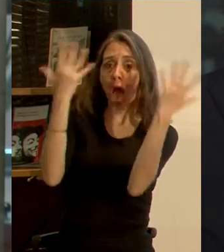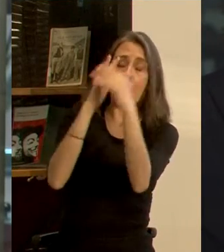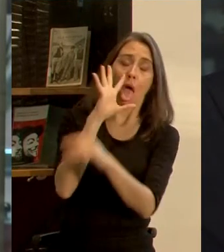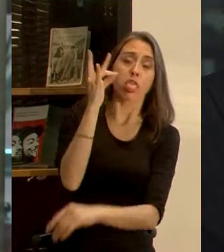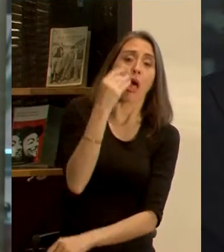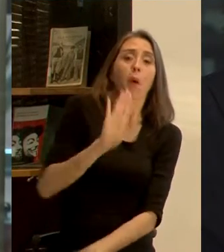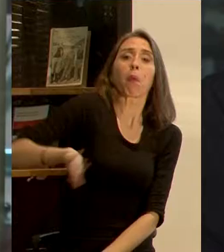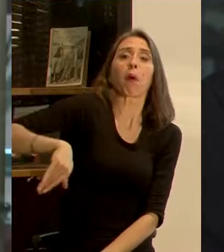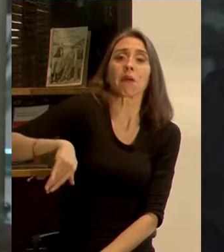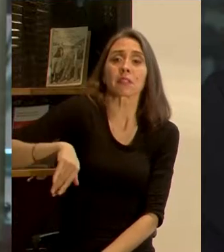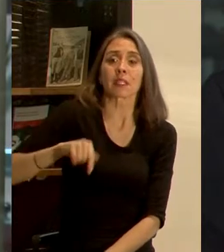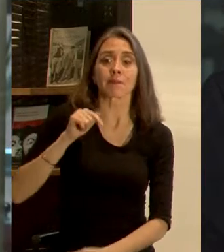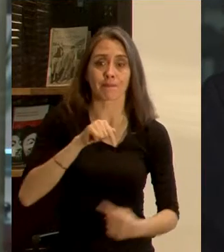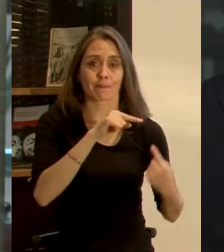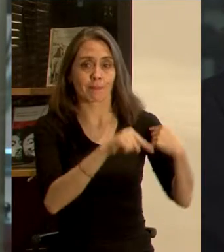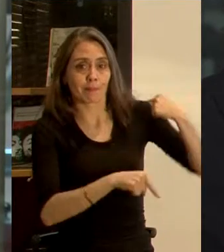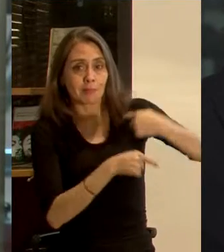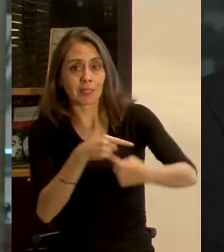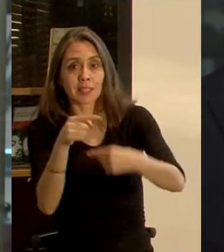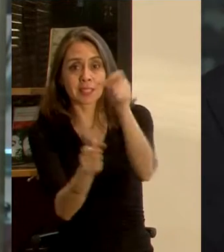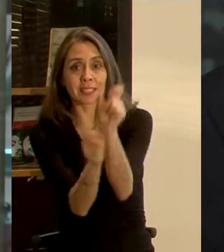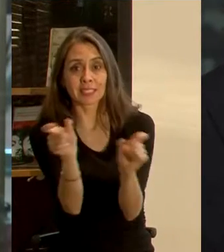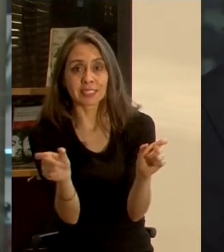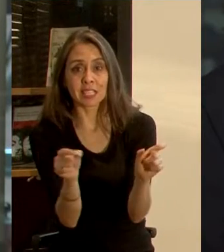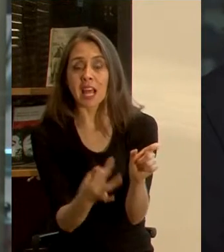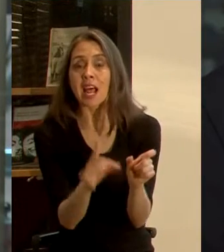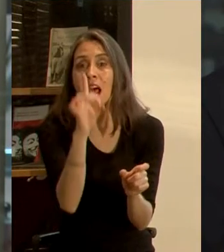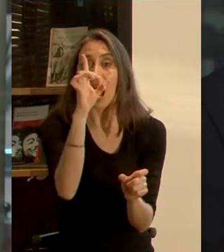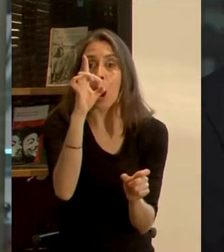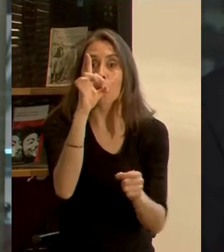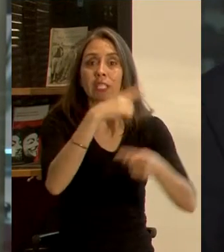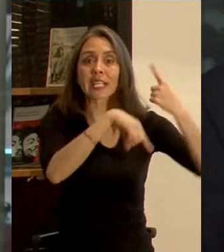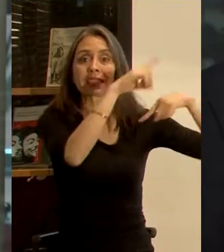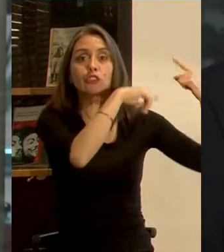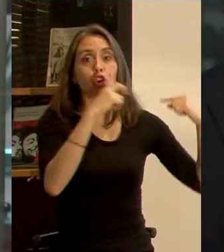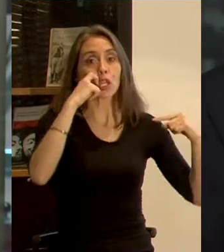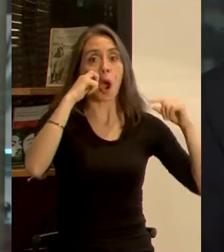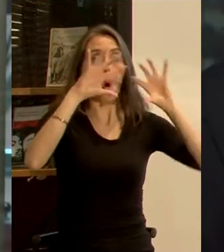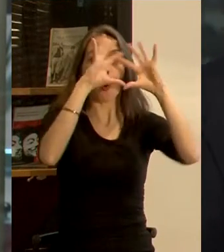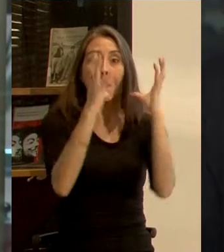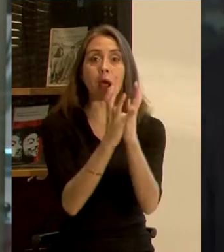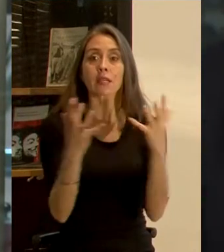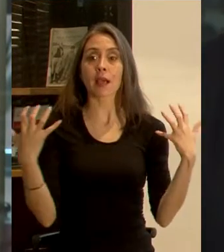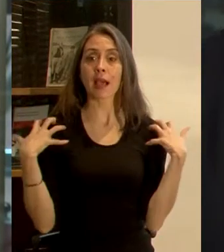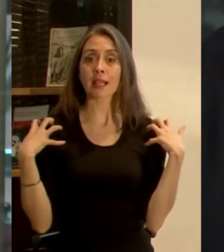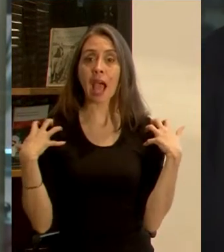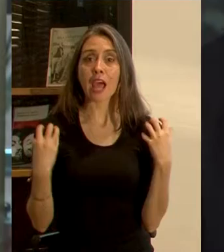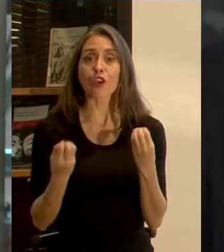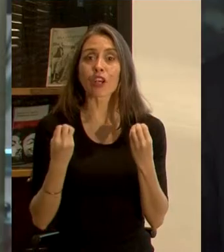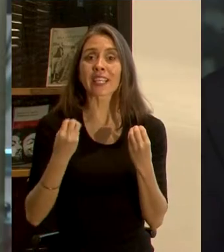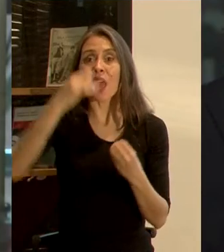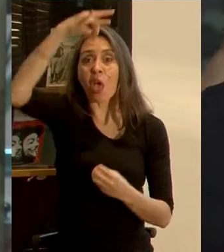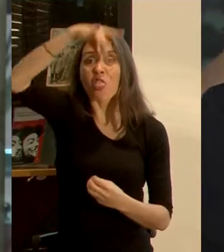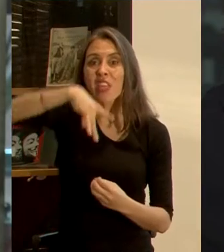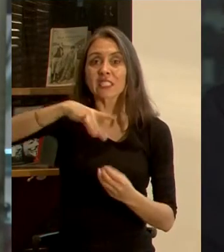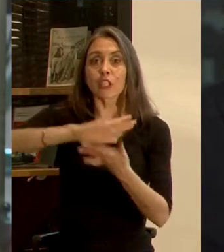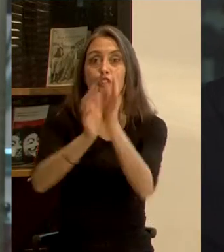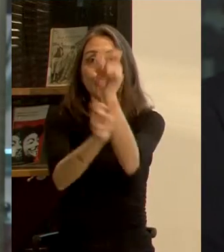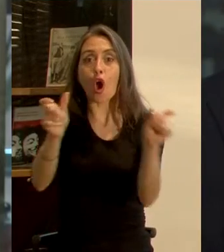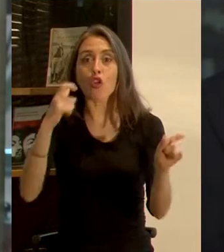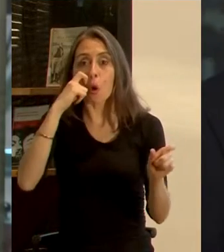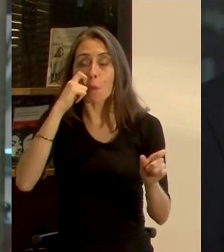lo interesante es que esta generación es la única que en la historia de la humanidad va a tener en mano el destino de toda la humanidad. De lo que